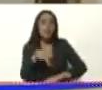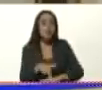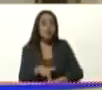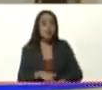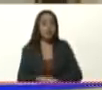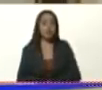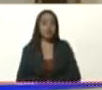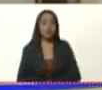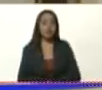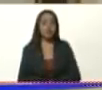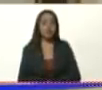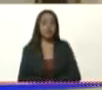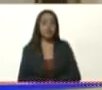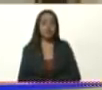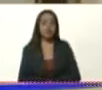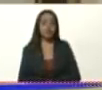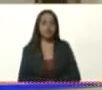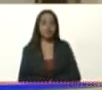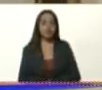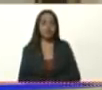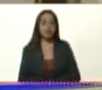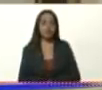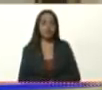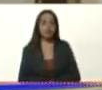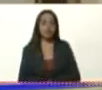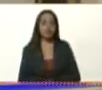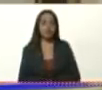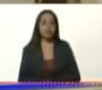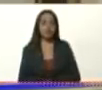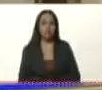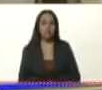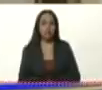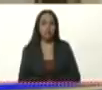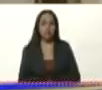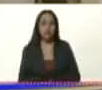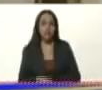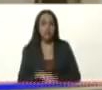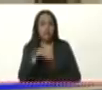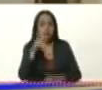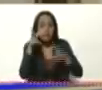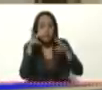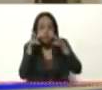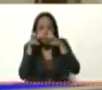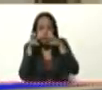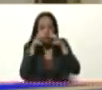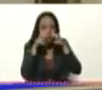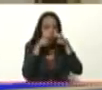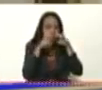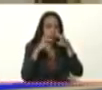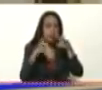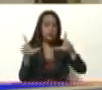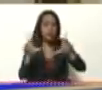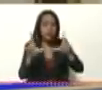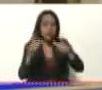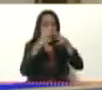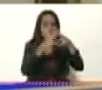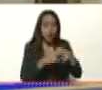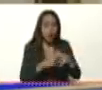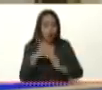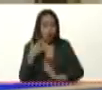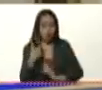Yo digo con esta crisis, se lo decía al equipo en reunión de trabajo, se cumple lo que dice